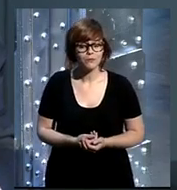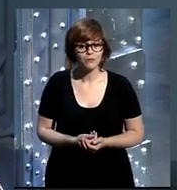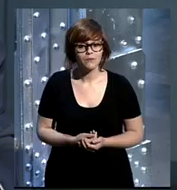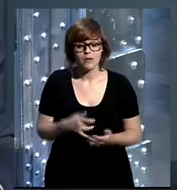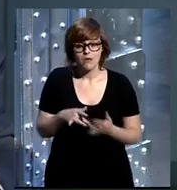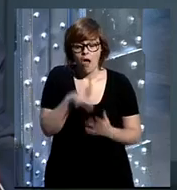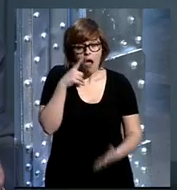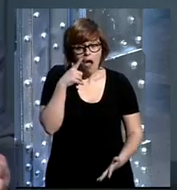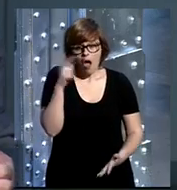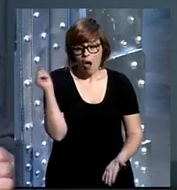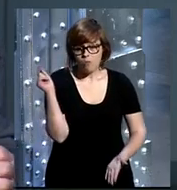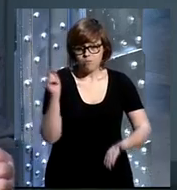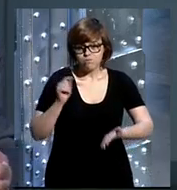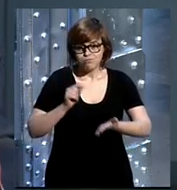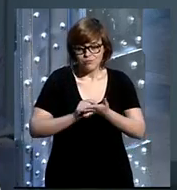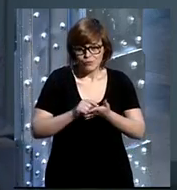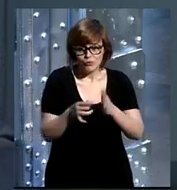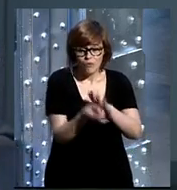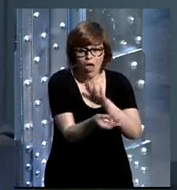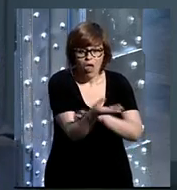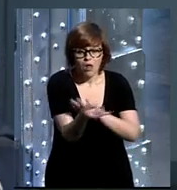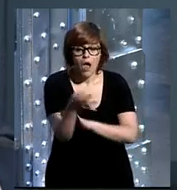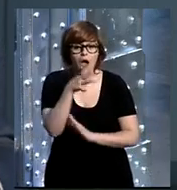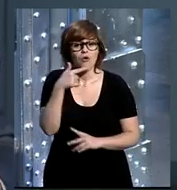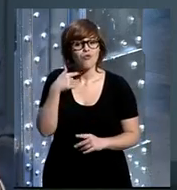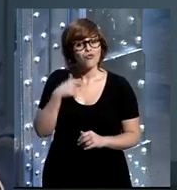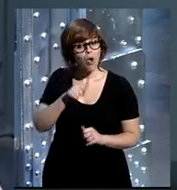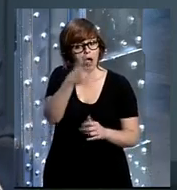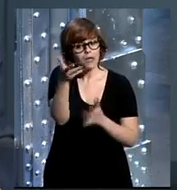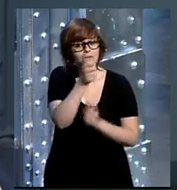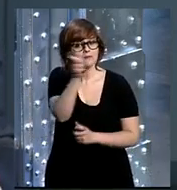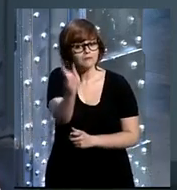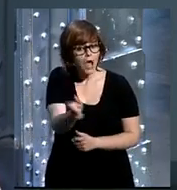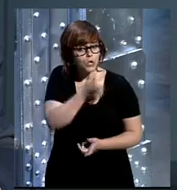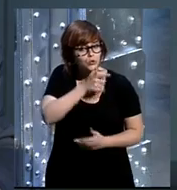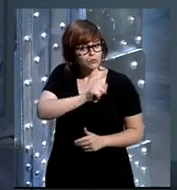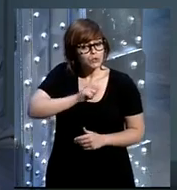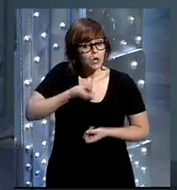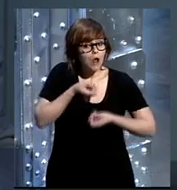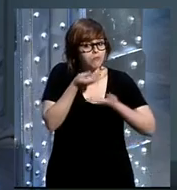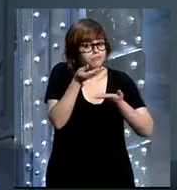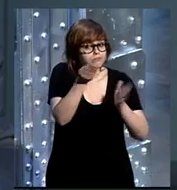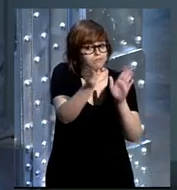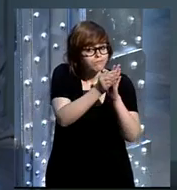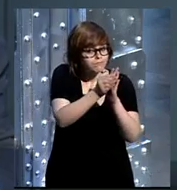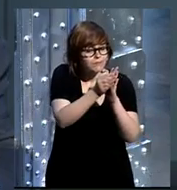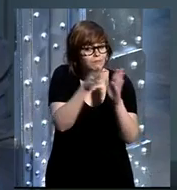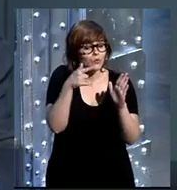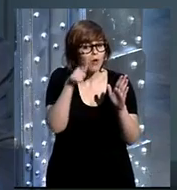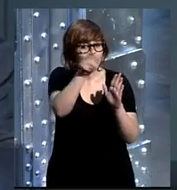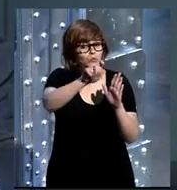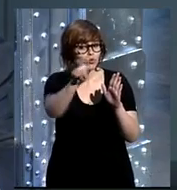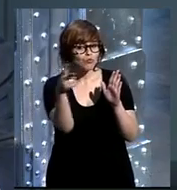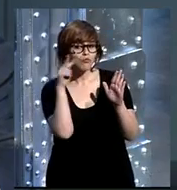Y automáticamente surgen, pero es que de inmediato, ¿no? Bueno, yo es que voy a dar unos datos personales. ¿Qué datos? ¿Cuáles son visibles? Además, como